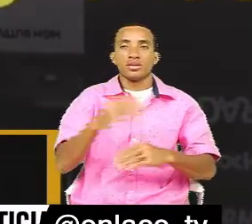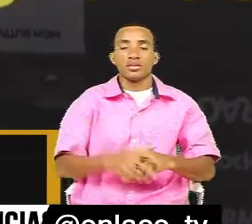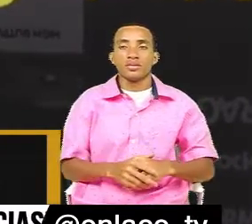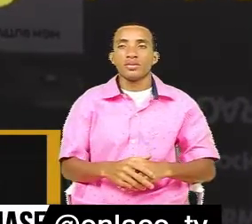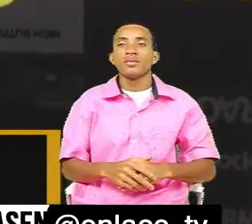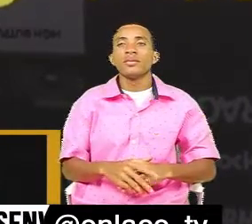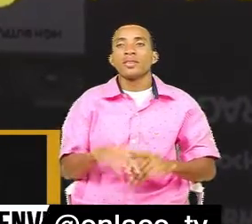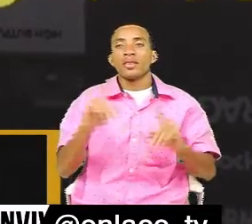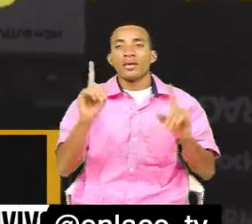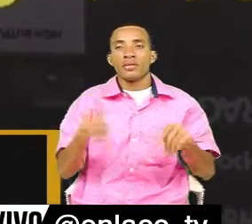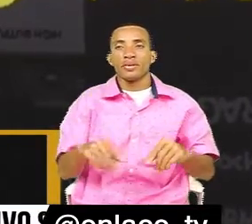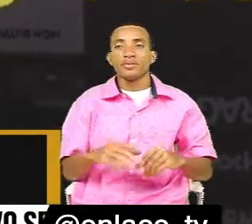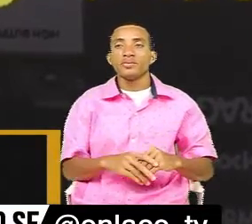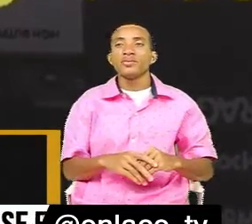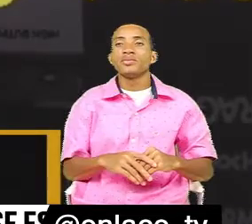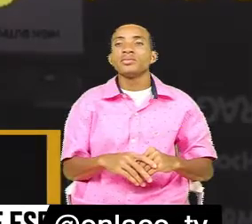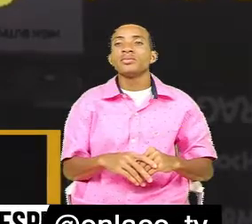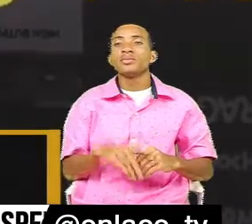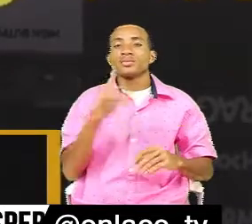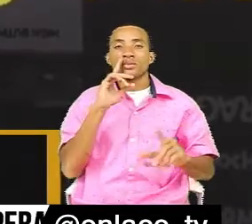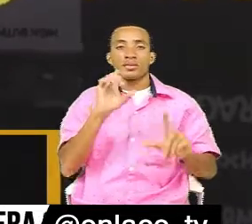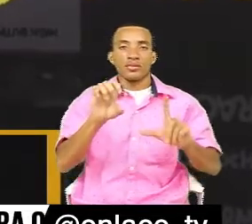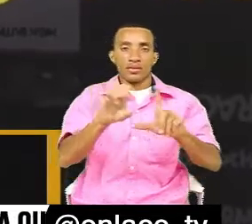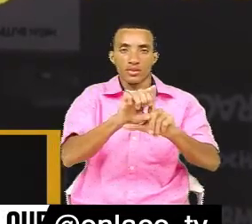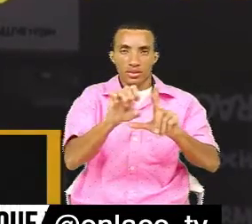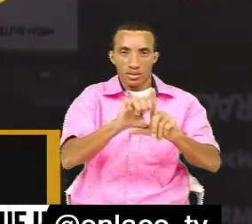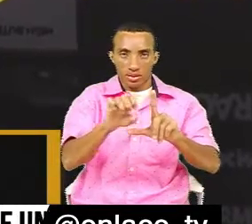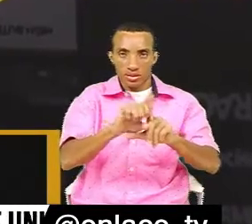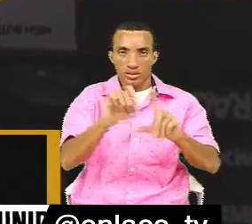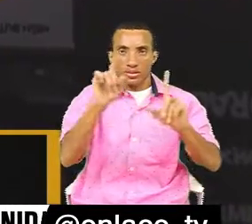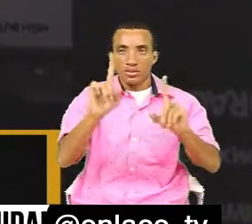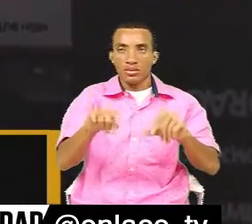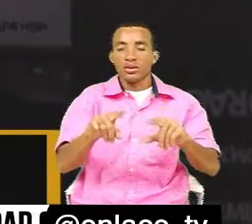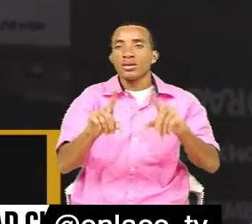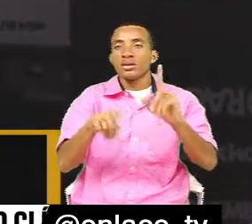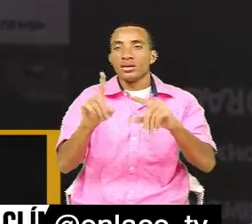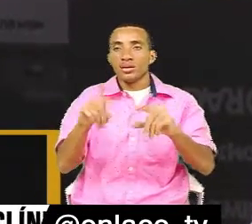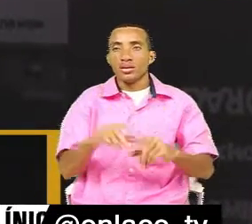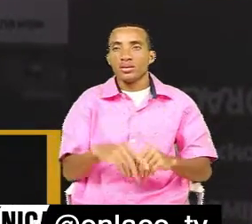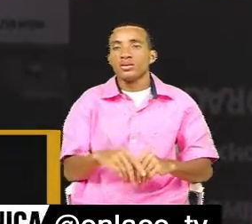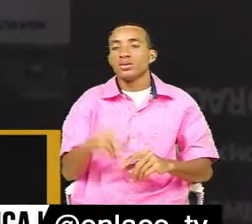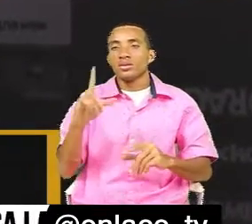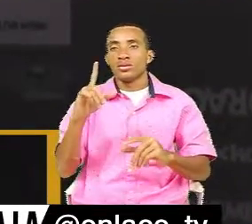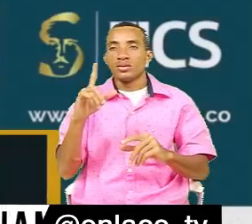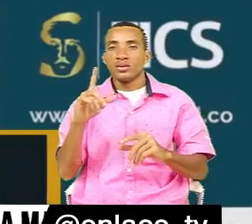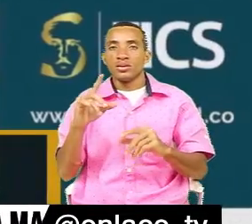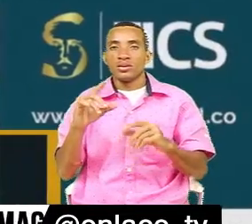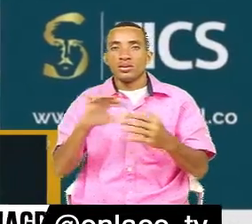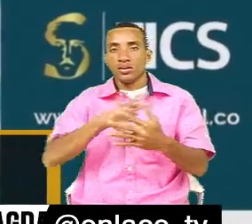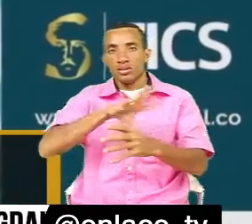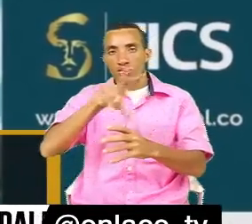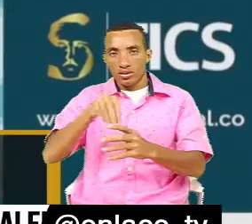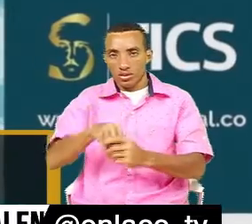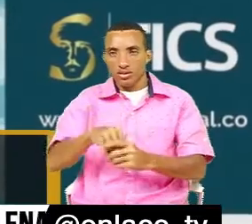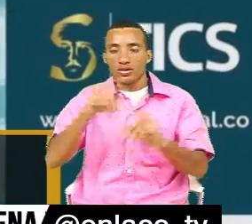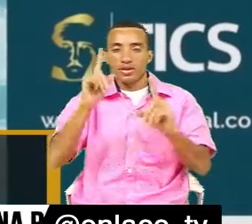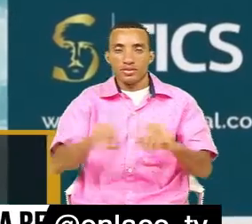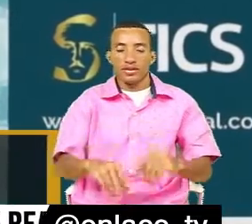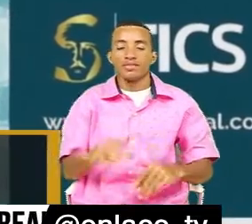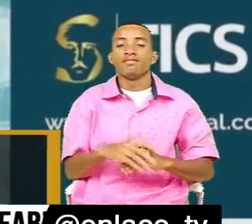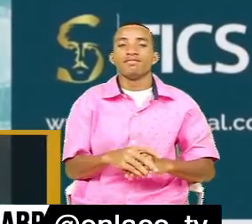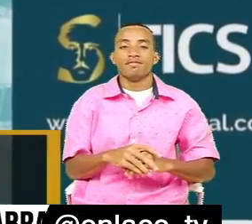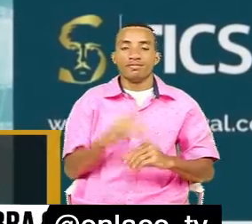será también transmitido pues por enlace, quienes van a transmitir, y también la gente del Canal TRO que apoya esto. En el 8º Festival